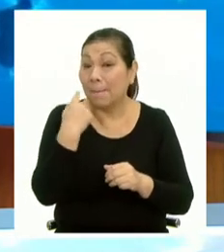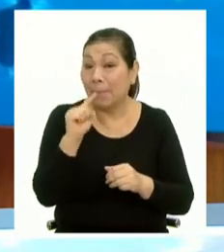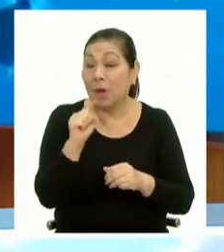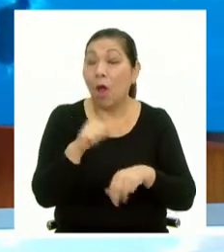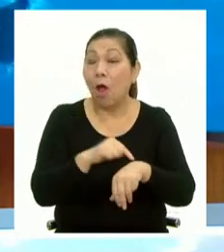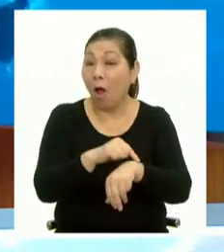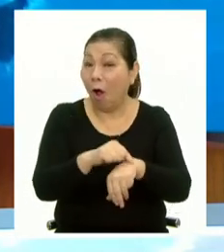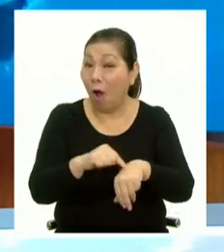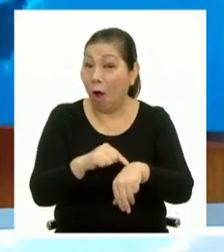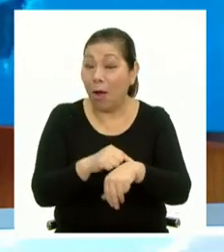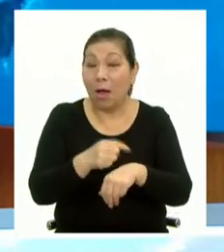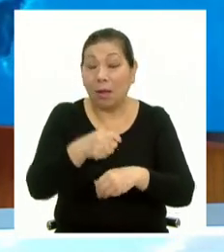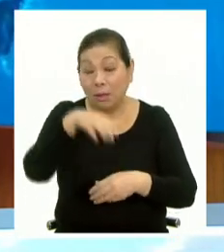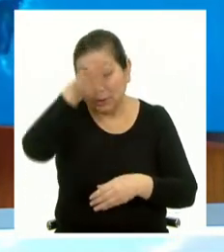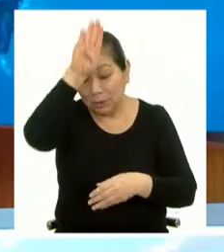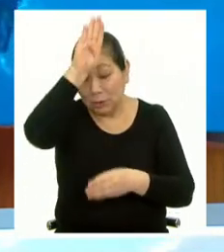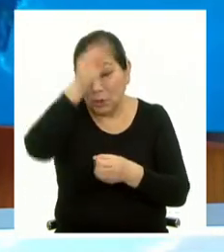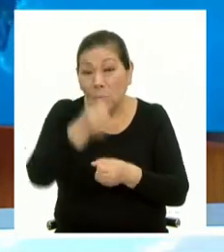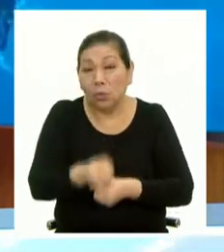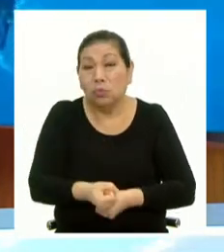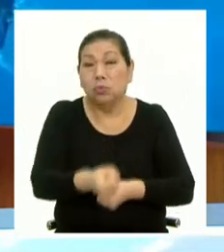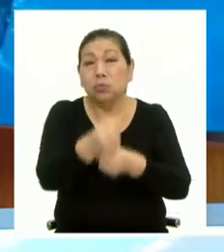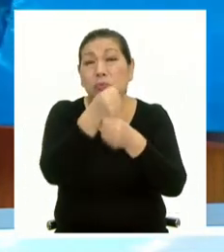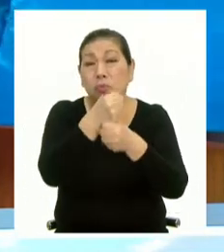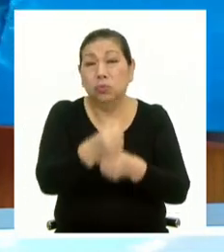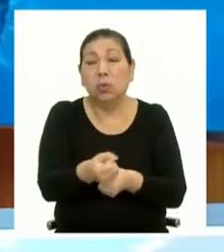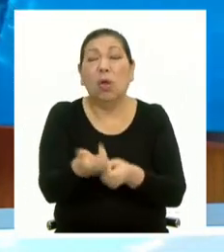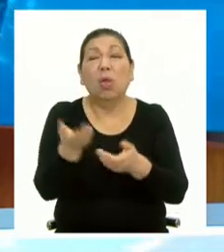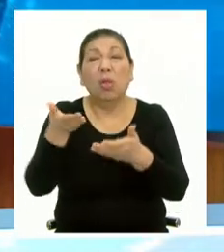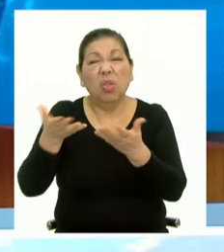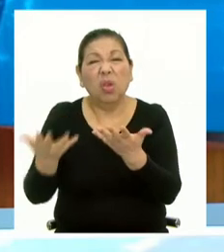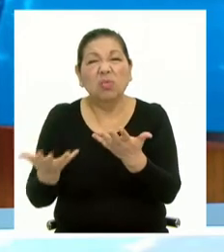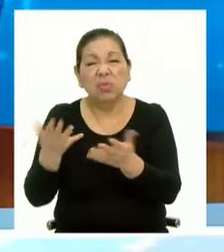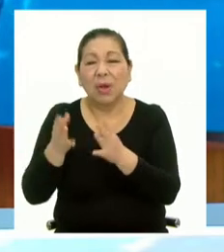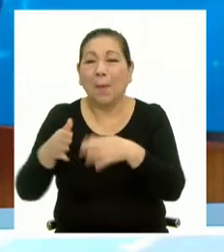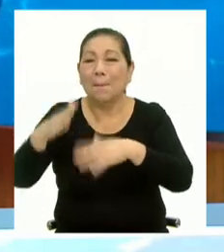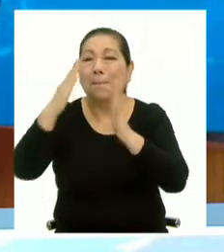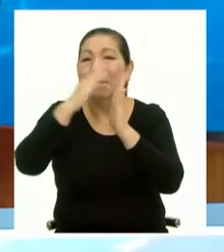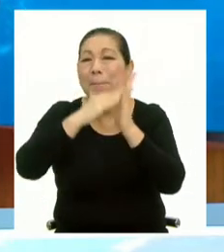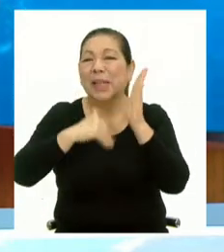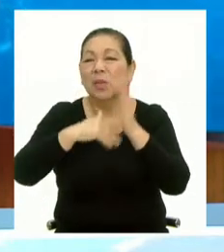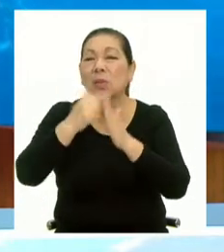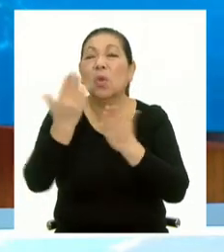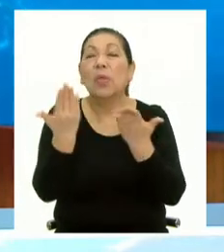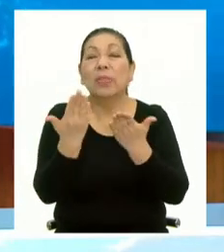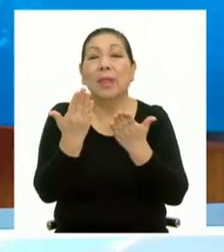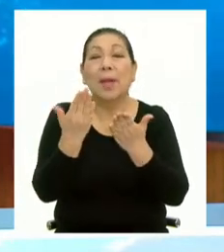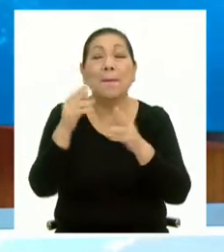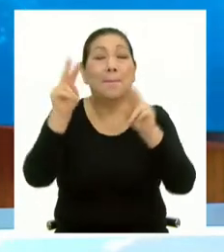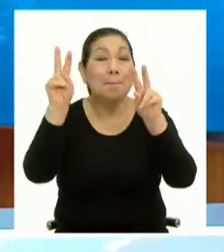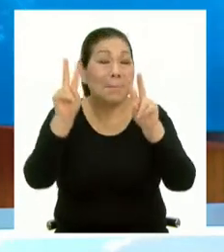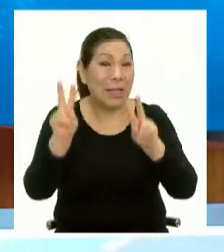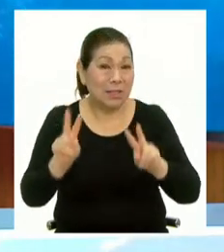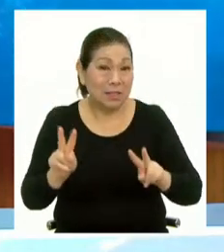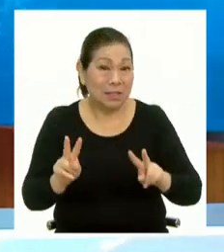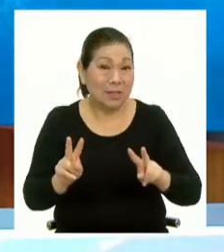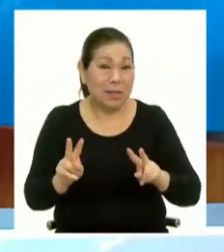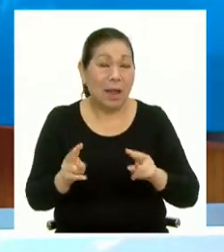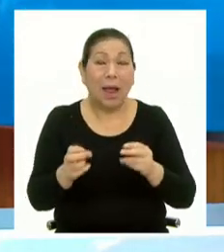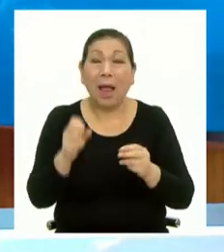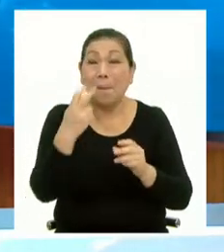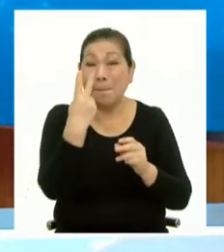durante horas los bomberos trabajaron para controlar un incendio en un depósito de pinturas en Villa El Salvador. El fuego afectó a 20 puestos y